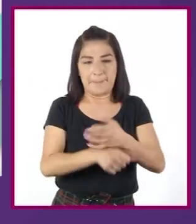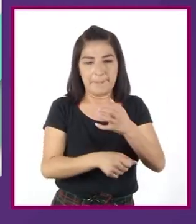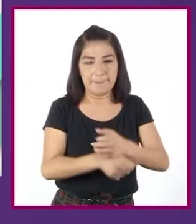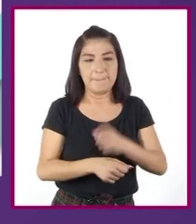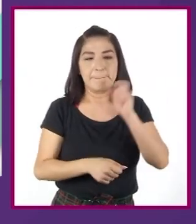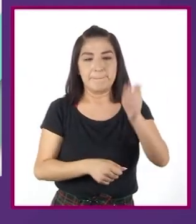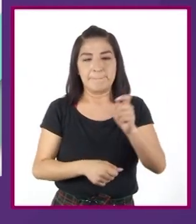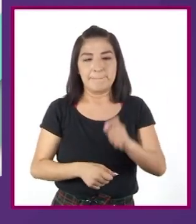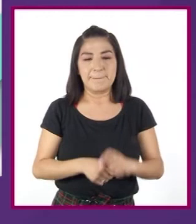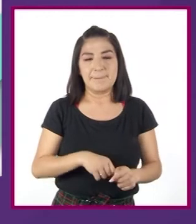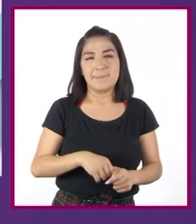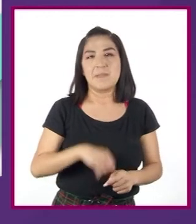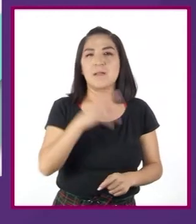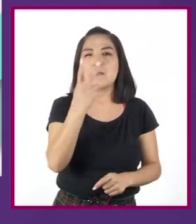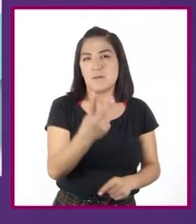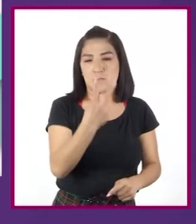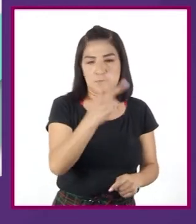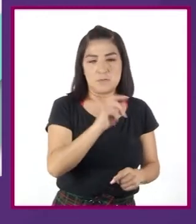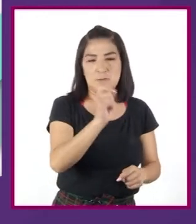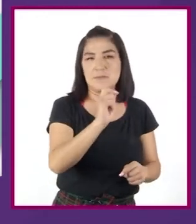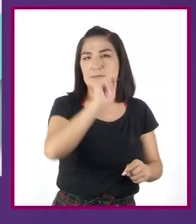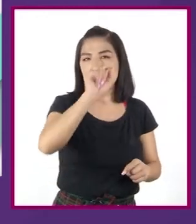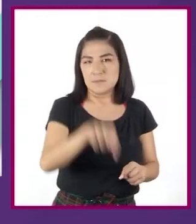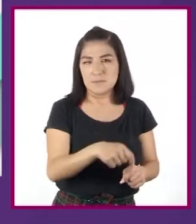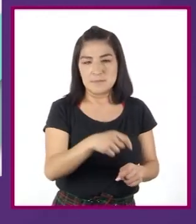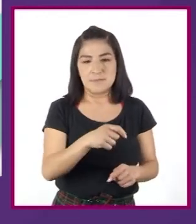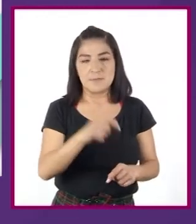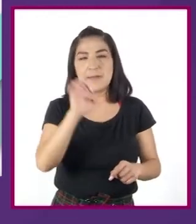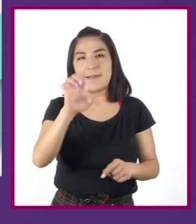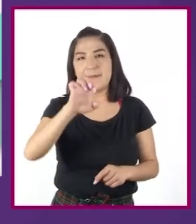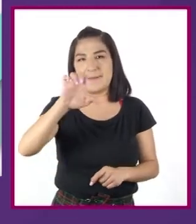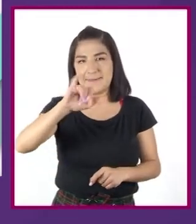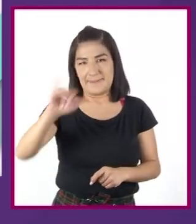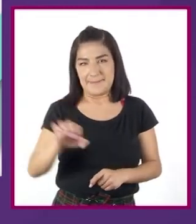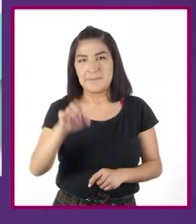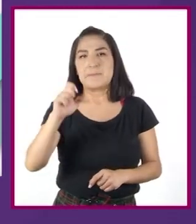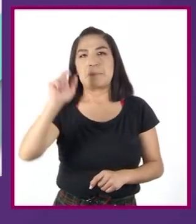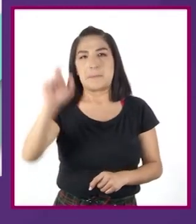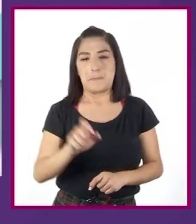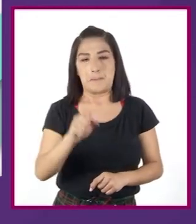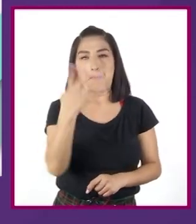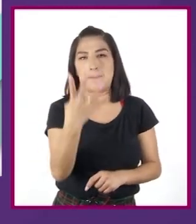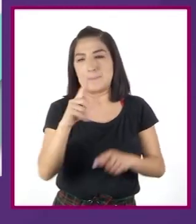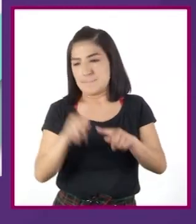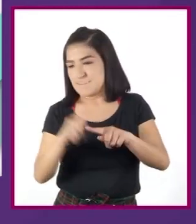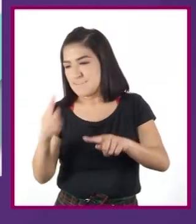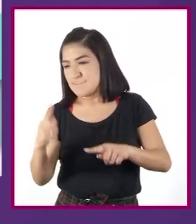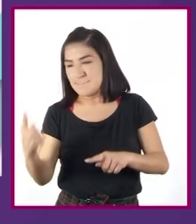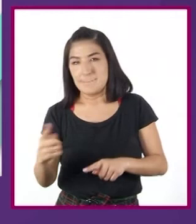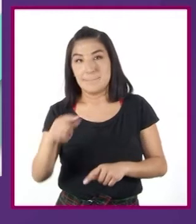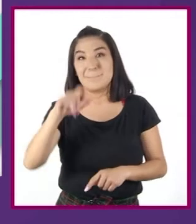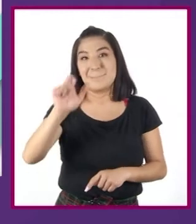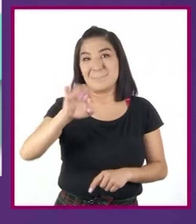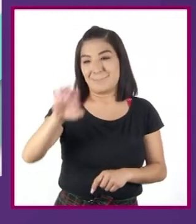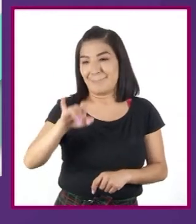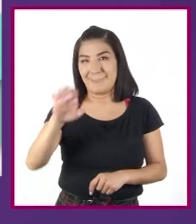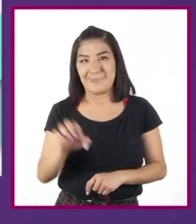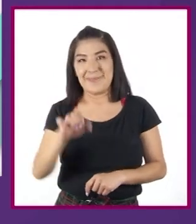4,200, indicando que nos desplazaremos en el eje X 4 unidades y para el eje Y